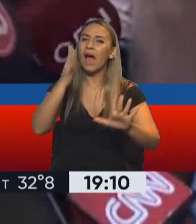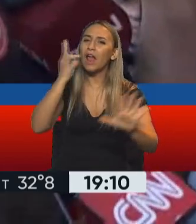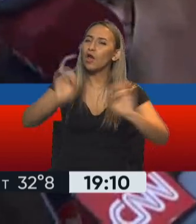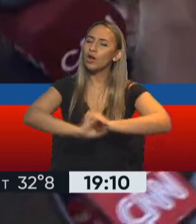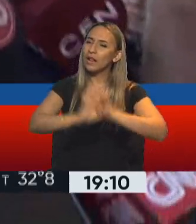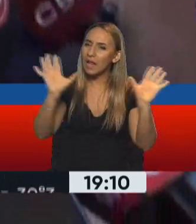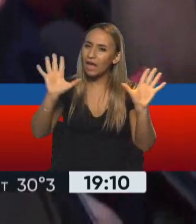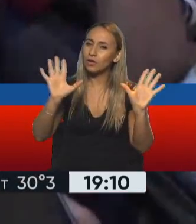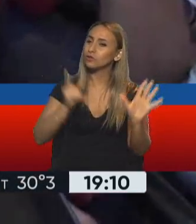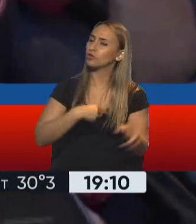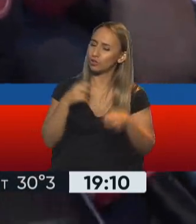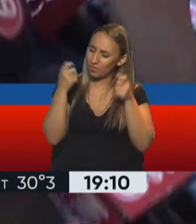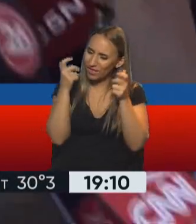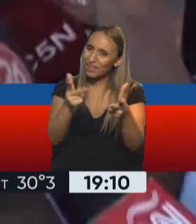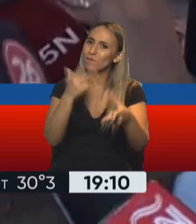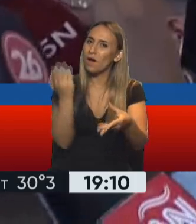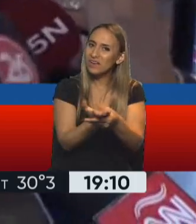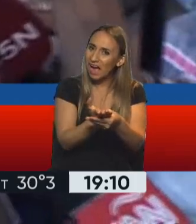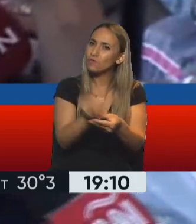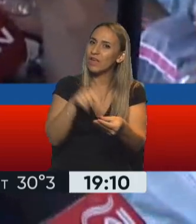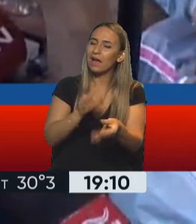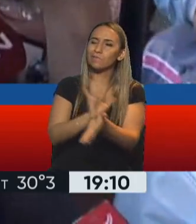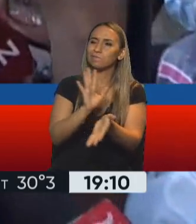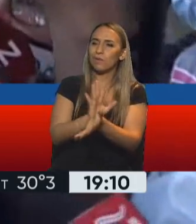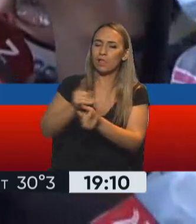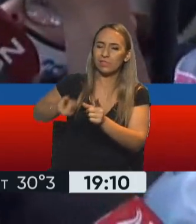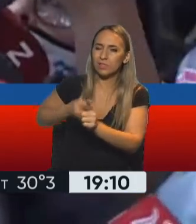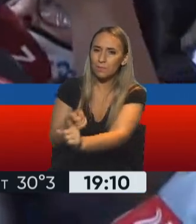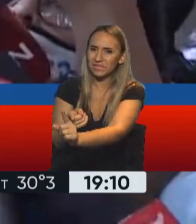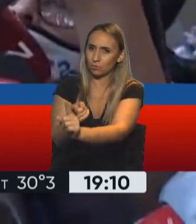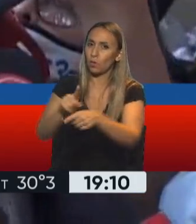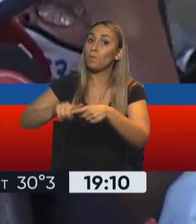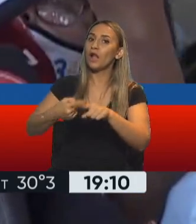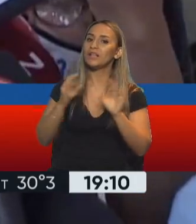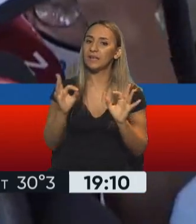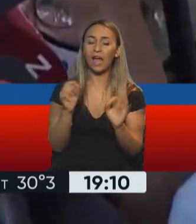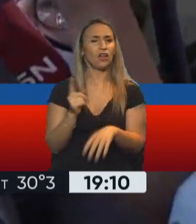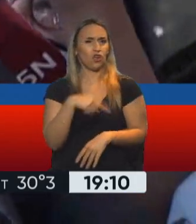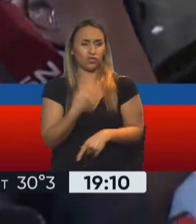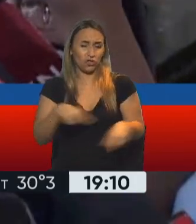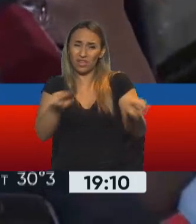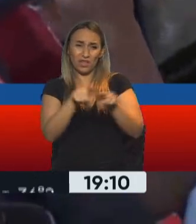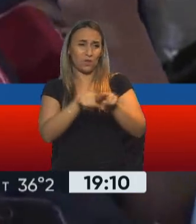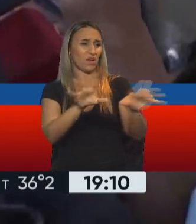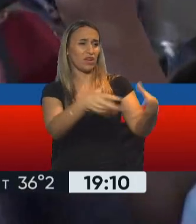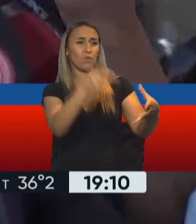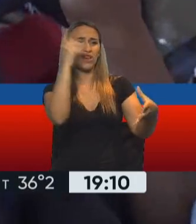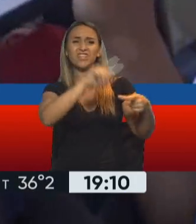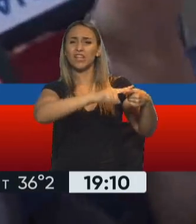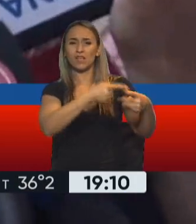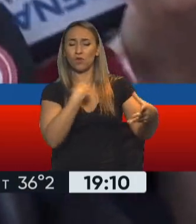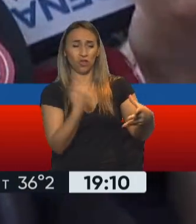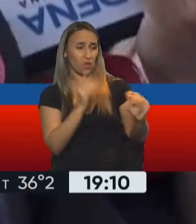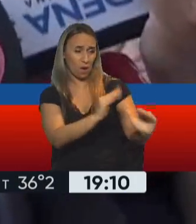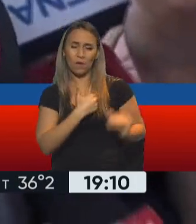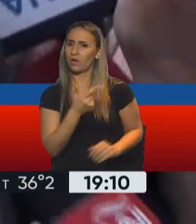dijimos que esta causa es una persecución política, no somos igual que el kirchnerismo, lo decimos objetiva.